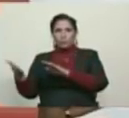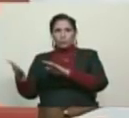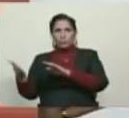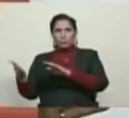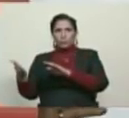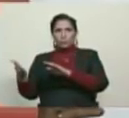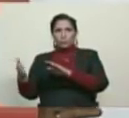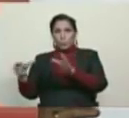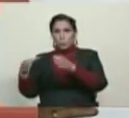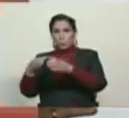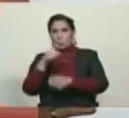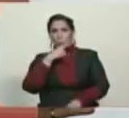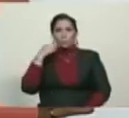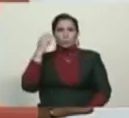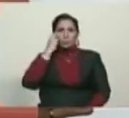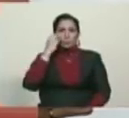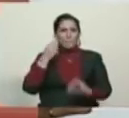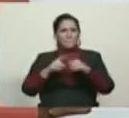problema es Venezuela.